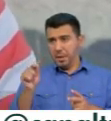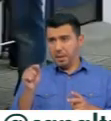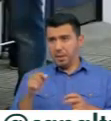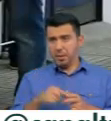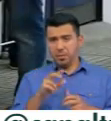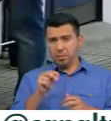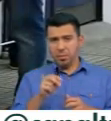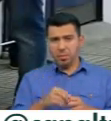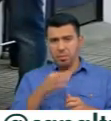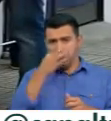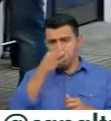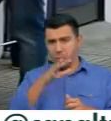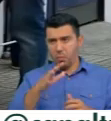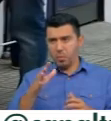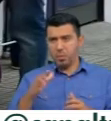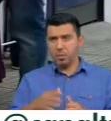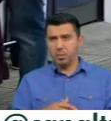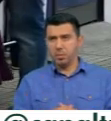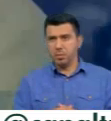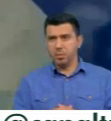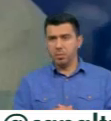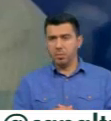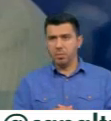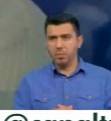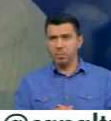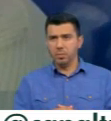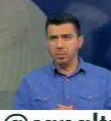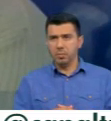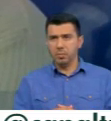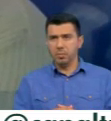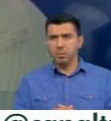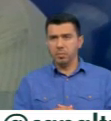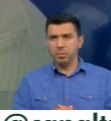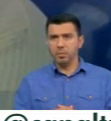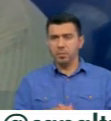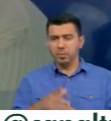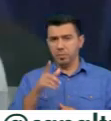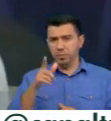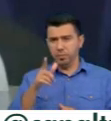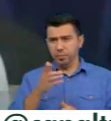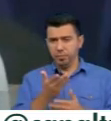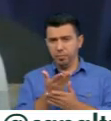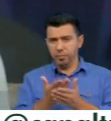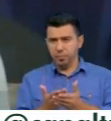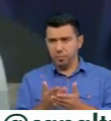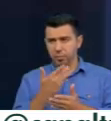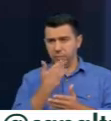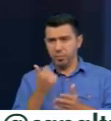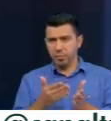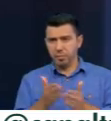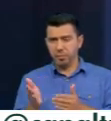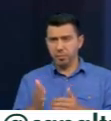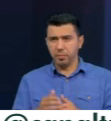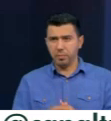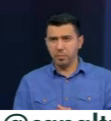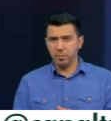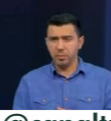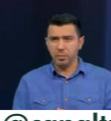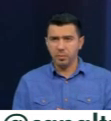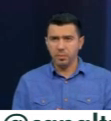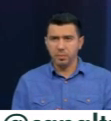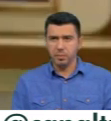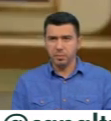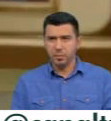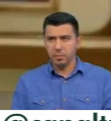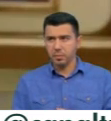mugre el sistema de triaje es de las falencias que motivó al principal ente de salud a solicitar el plan de mejoramiento una vez se realiza el